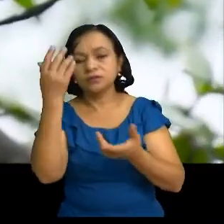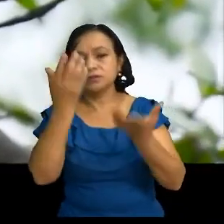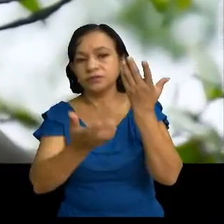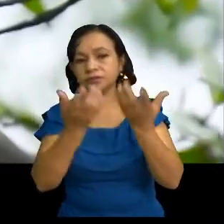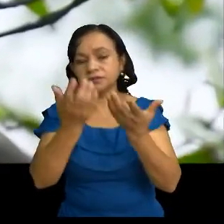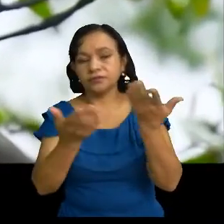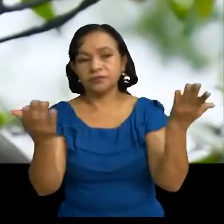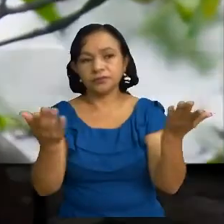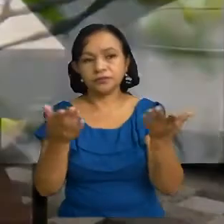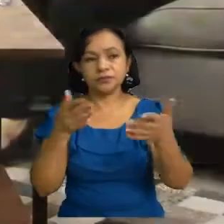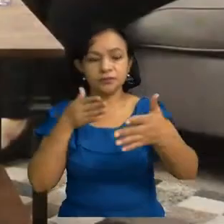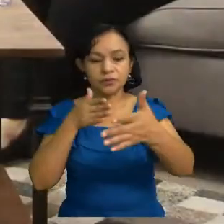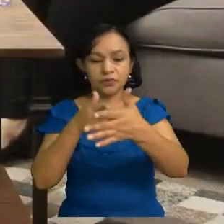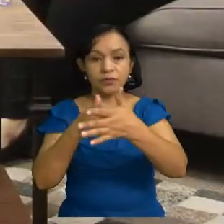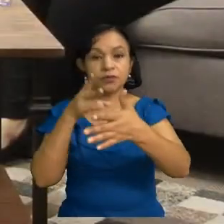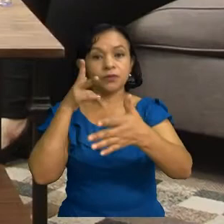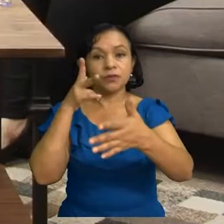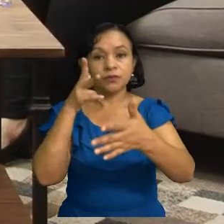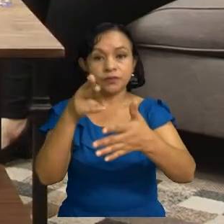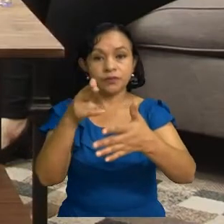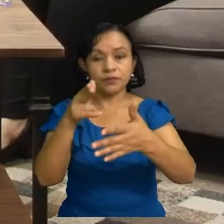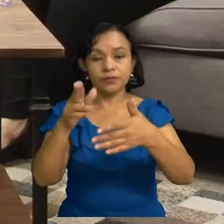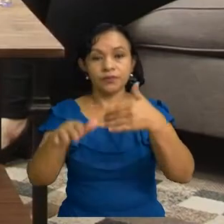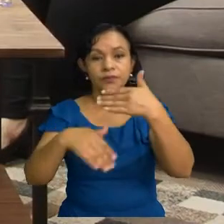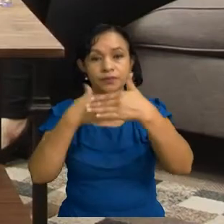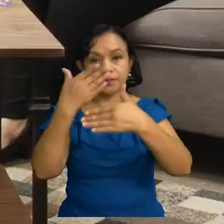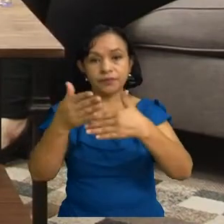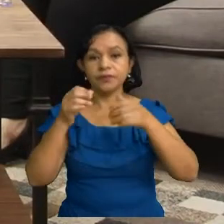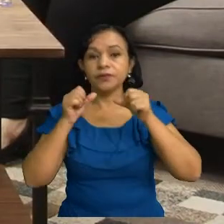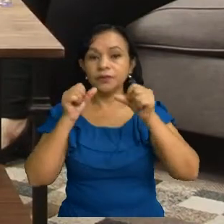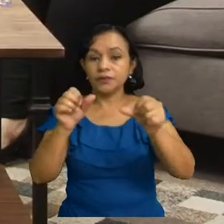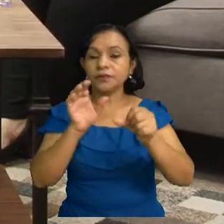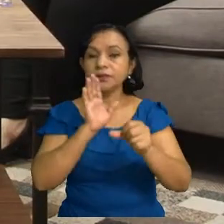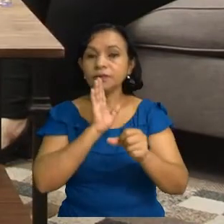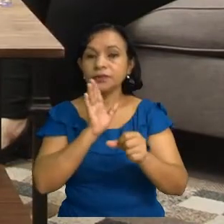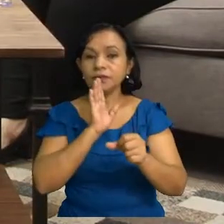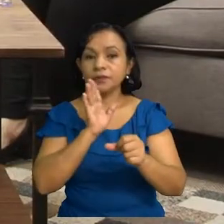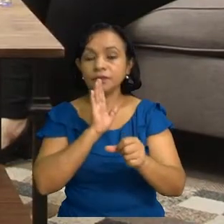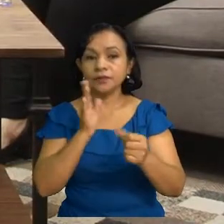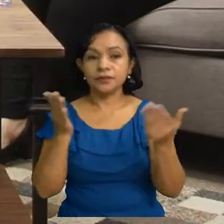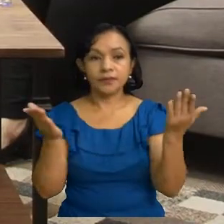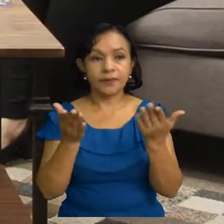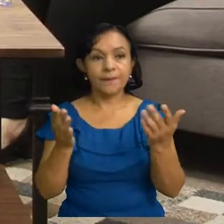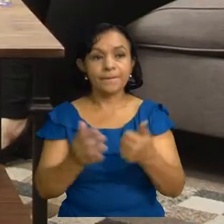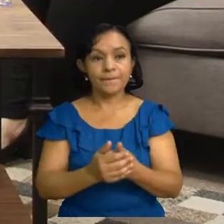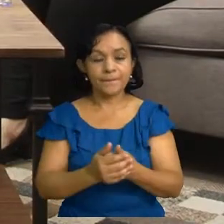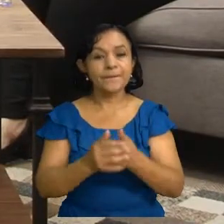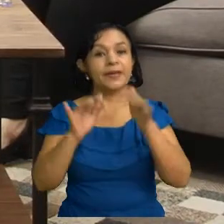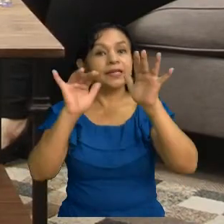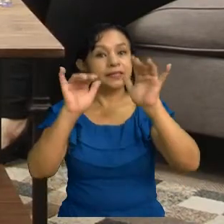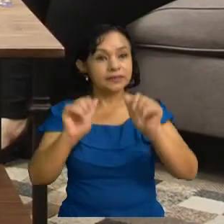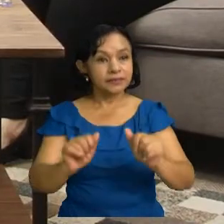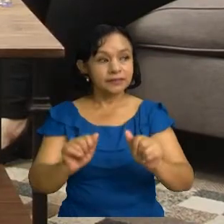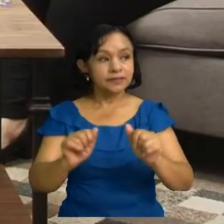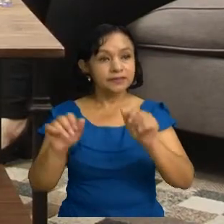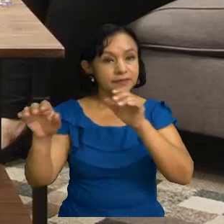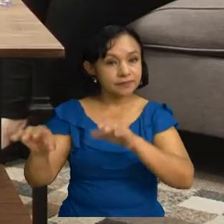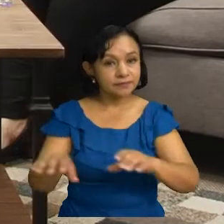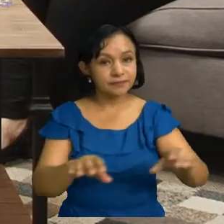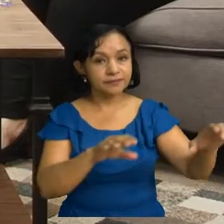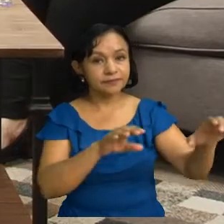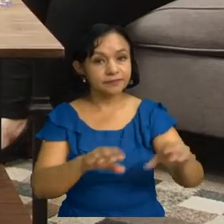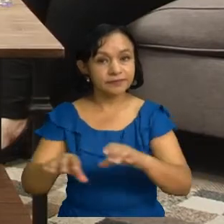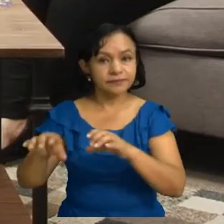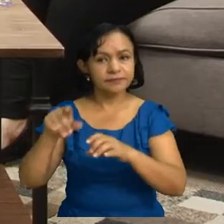en el terreno tenemos que hacer una pausa compañera para volver quisiera que habláramos porque de repente ya hay actividades que usted ya